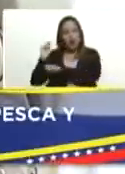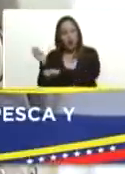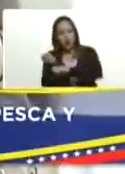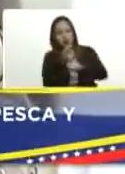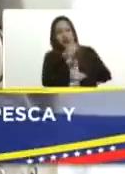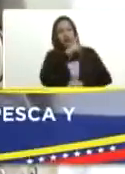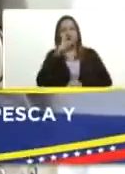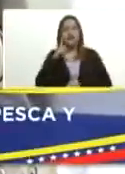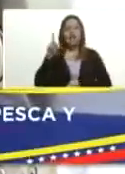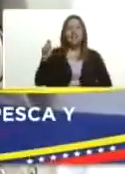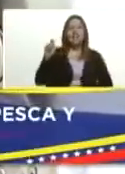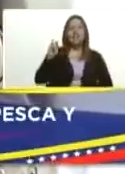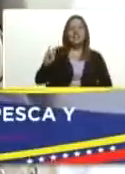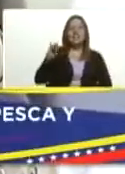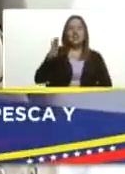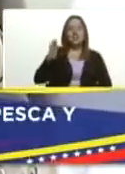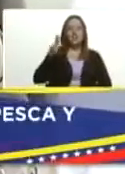Tiburcio,